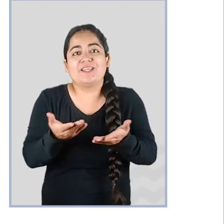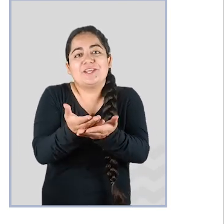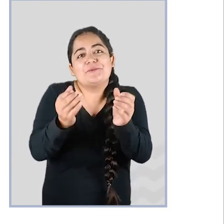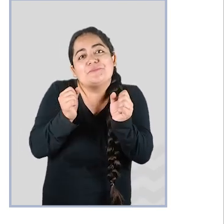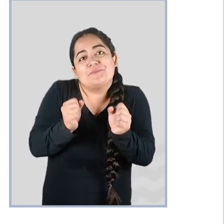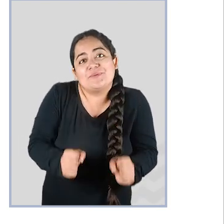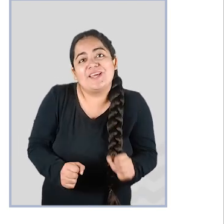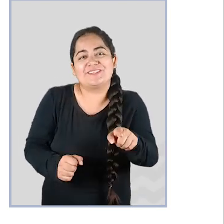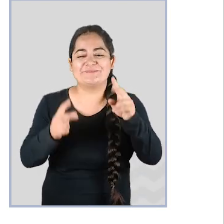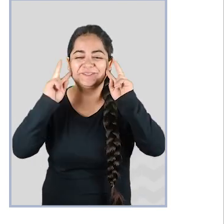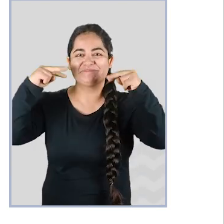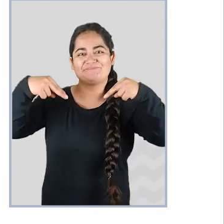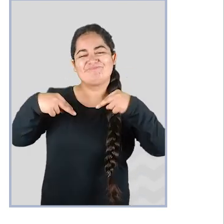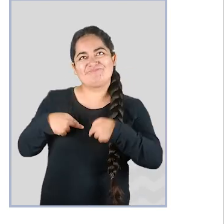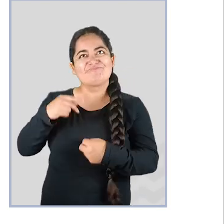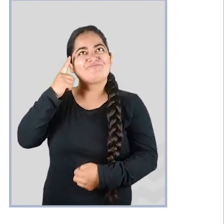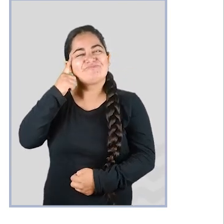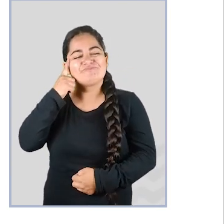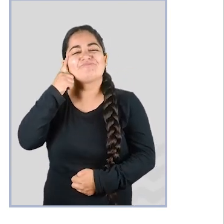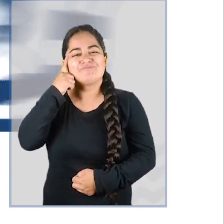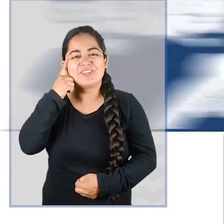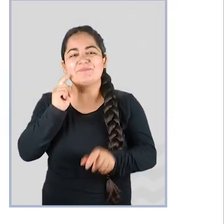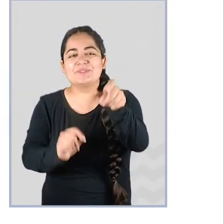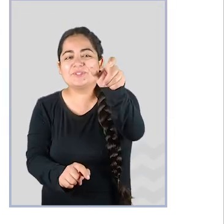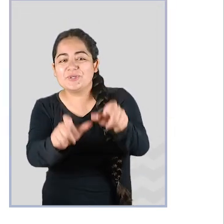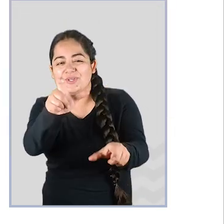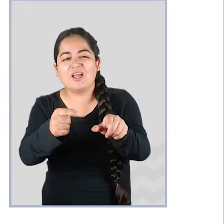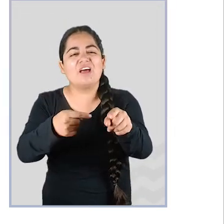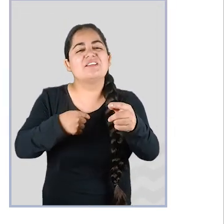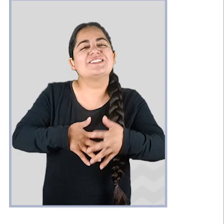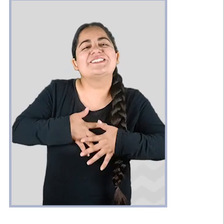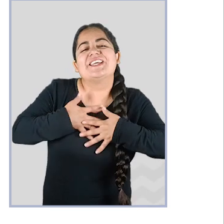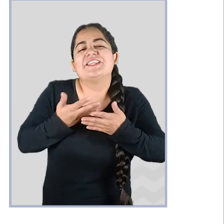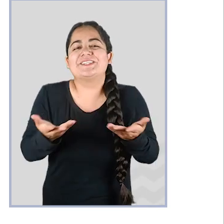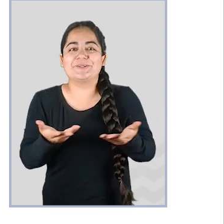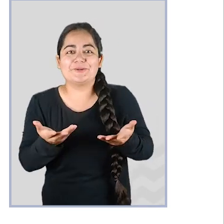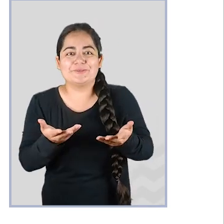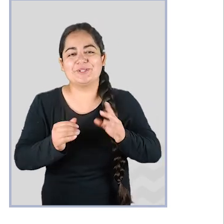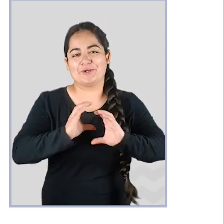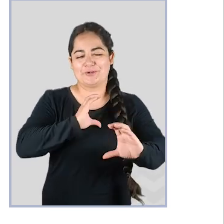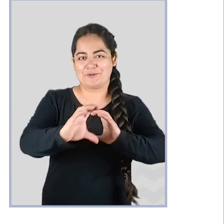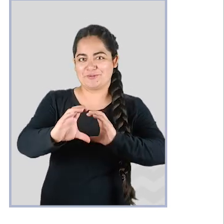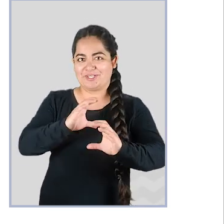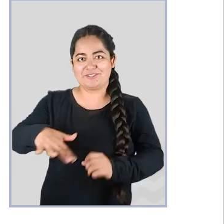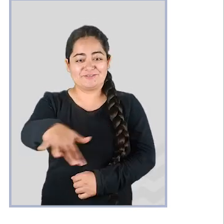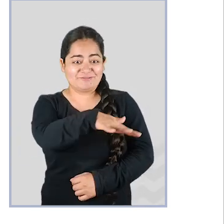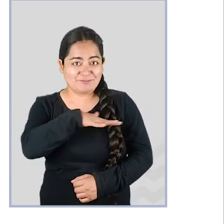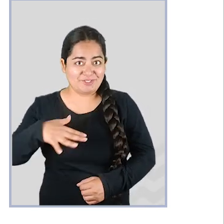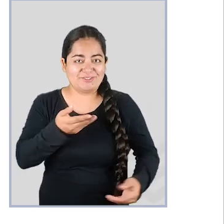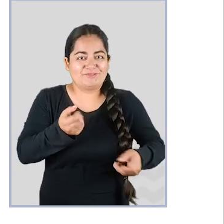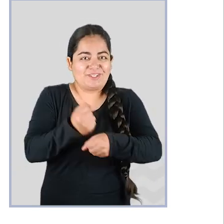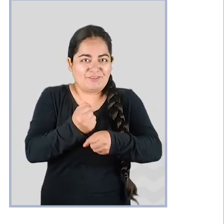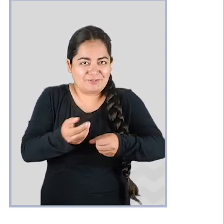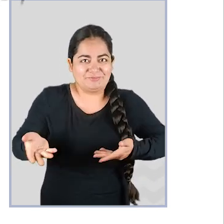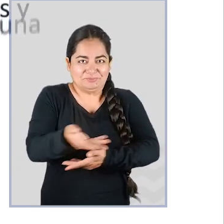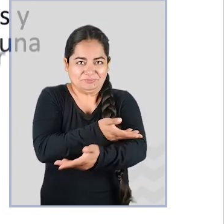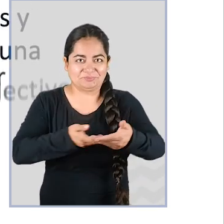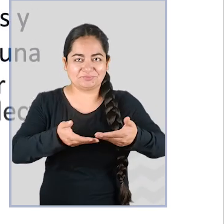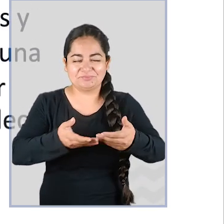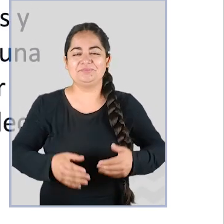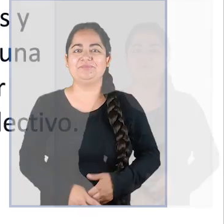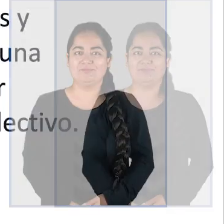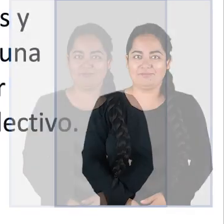de identificar y respetar los estados internos de los demás en un ambiente de comunicación y colaboración. Y